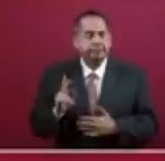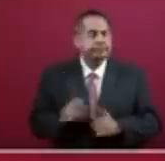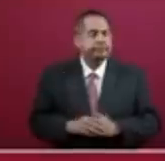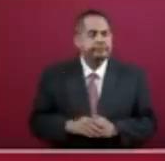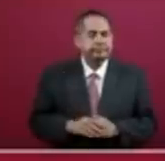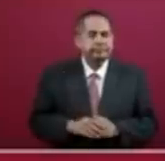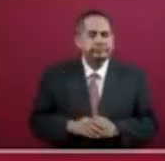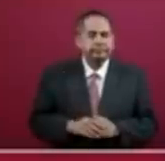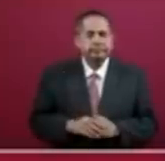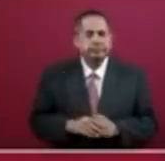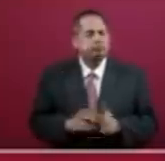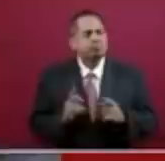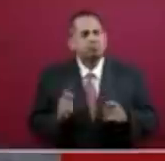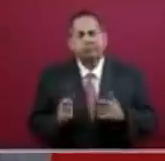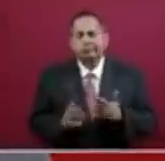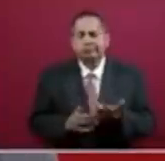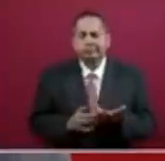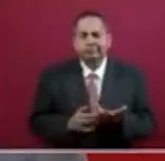pues no son